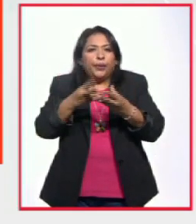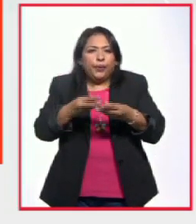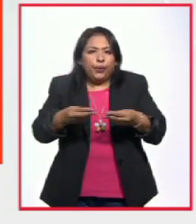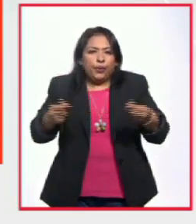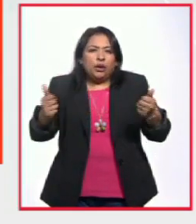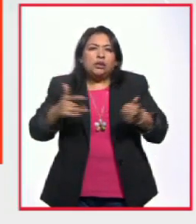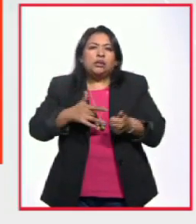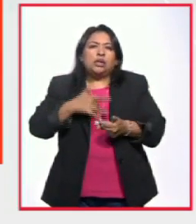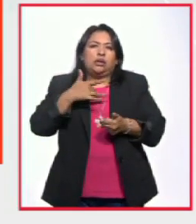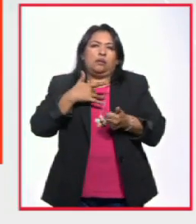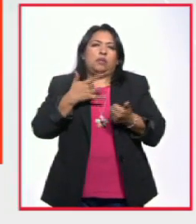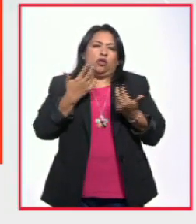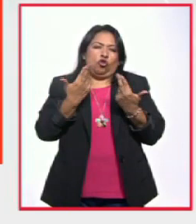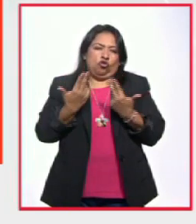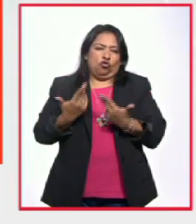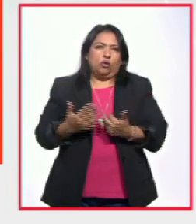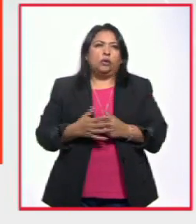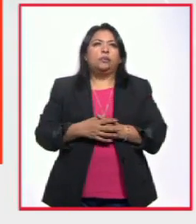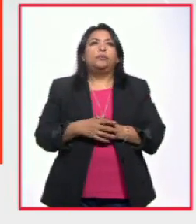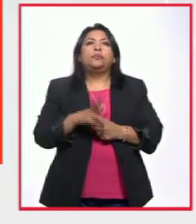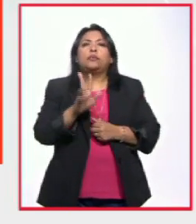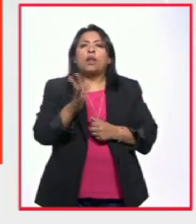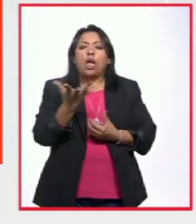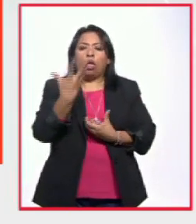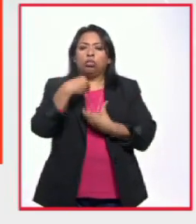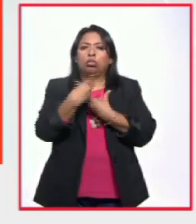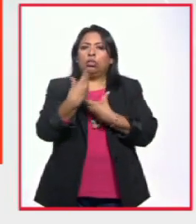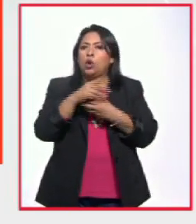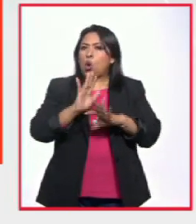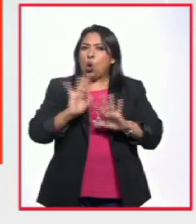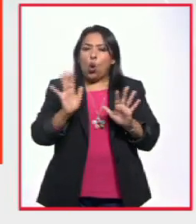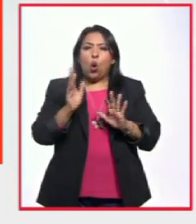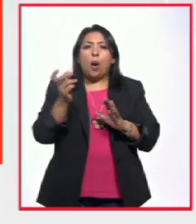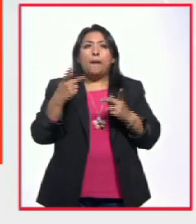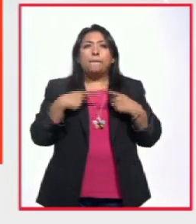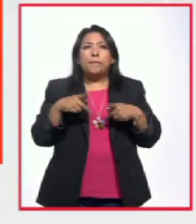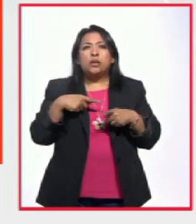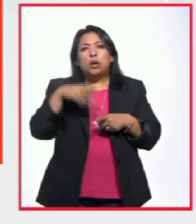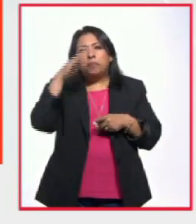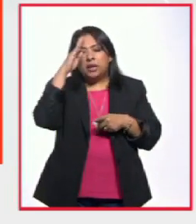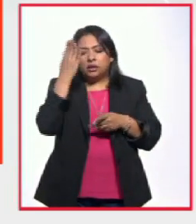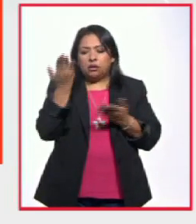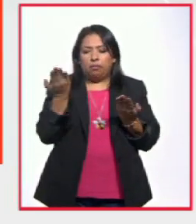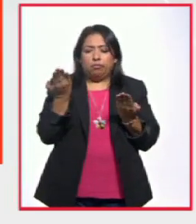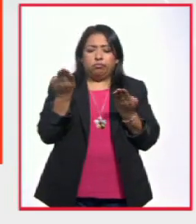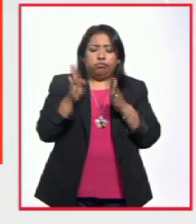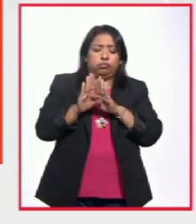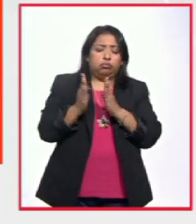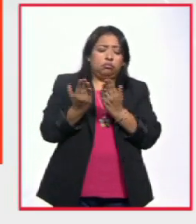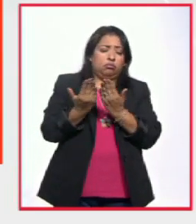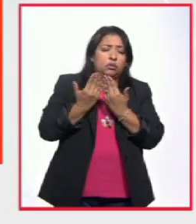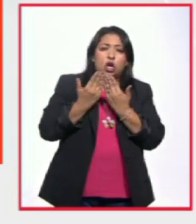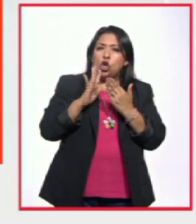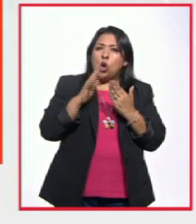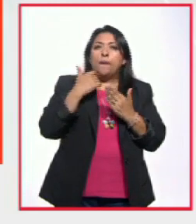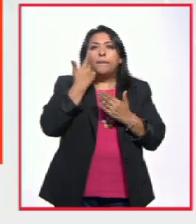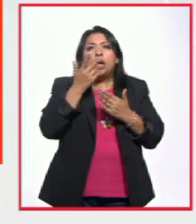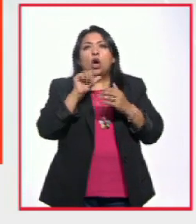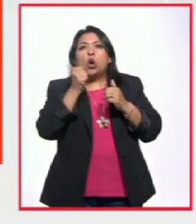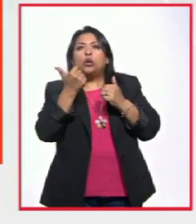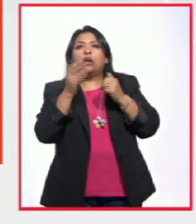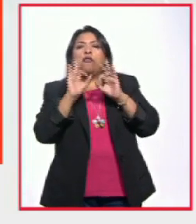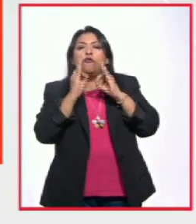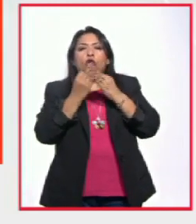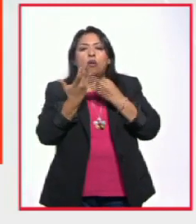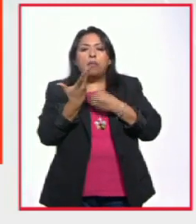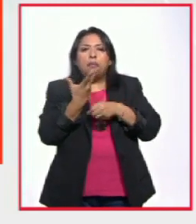sentimientos de desasosiego, ¿no? Y no quedarse con eso, no dejar que la gente se vaya encerrando, sino buscar alternativas y, sobre